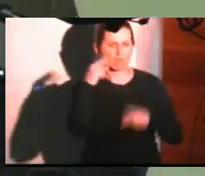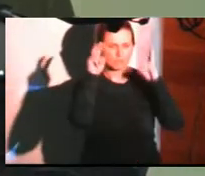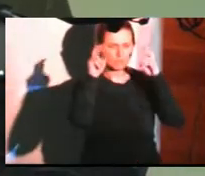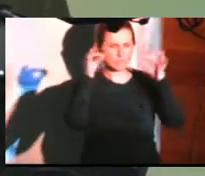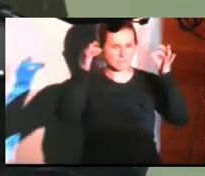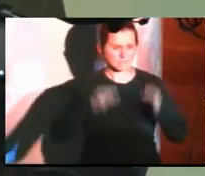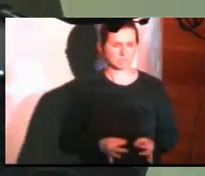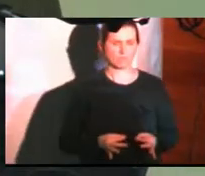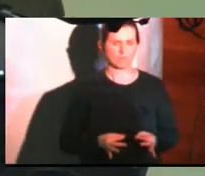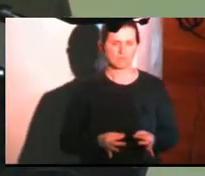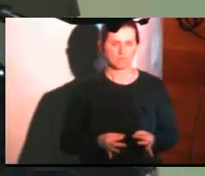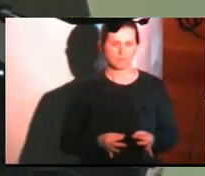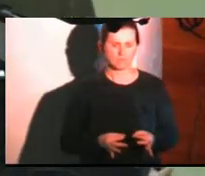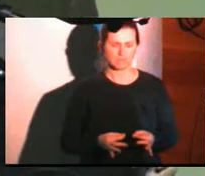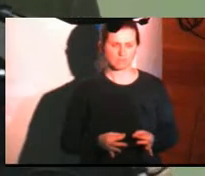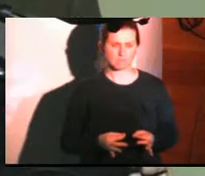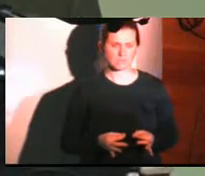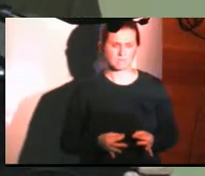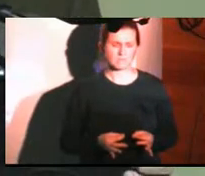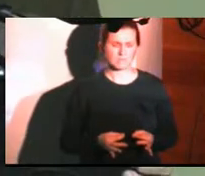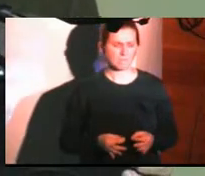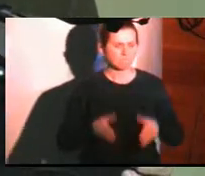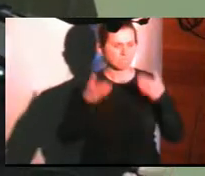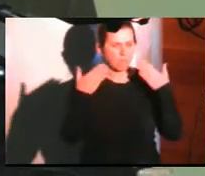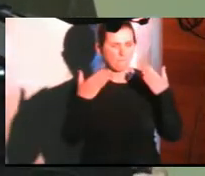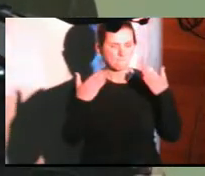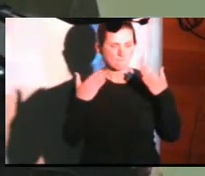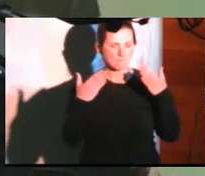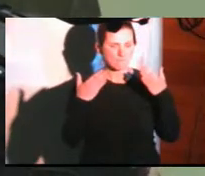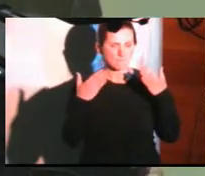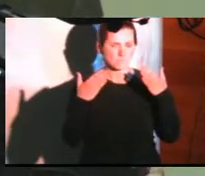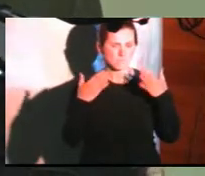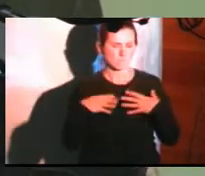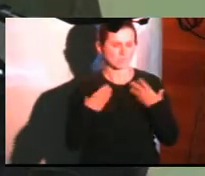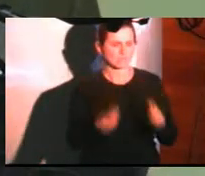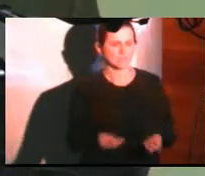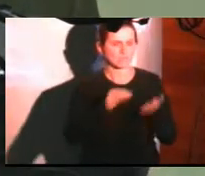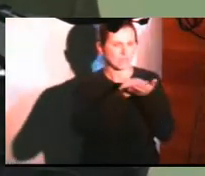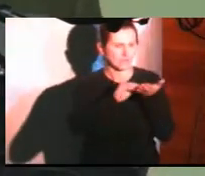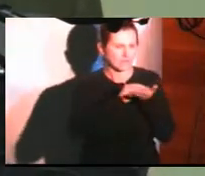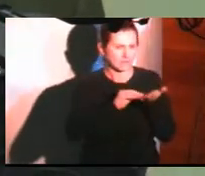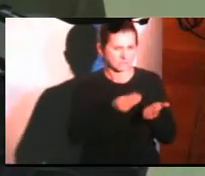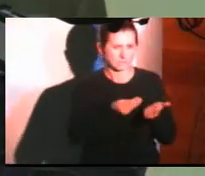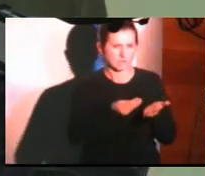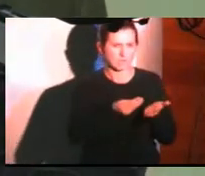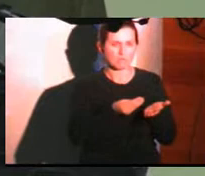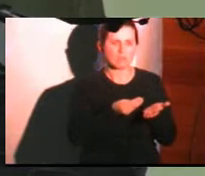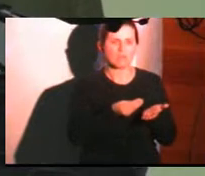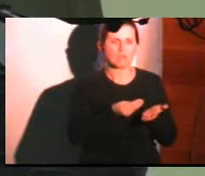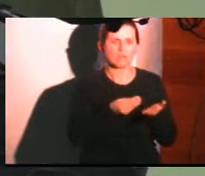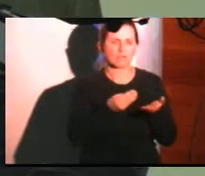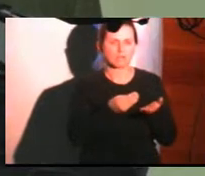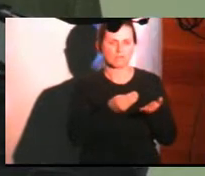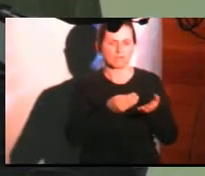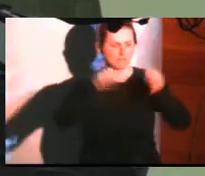Recientemente hemos esclarecido hechos delictivos, homicidios graves, a partir de videocámaras y a partir